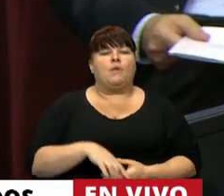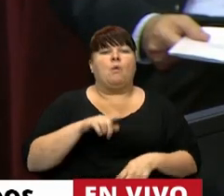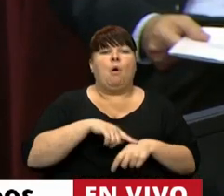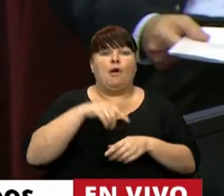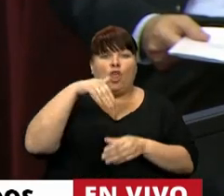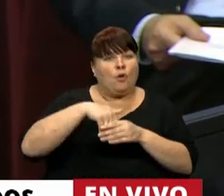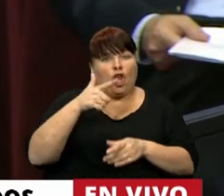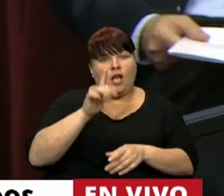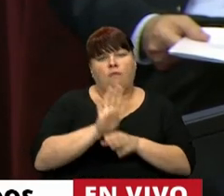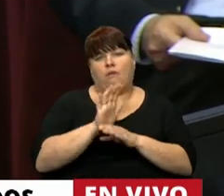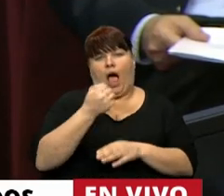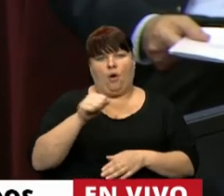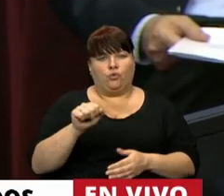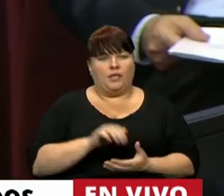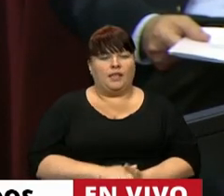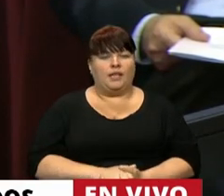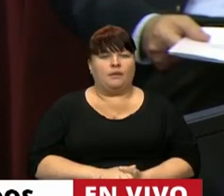Ausente a la hora de votar.